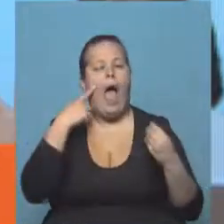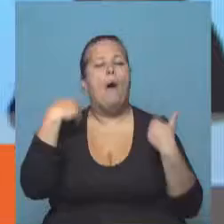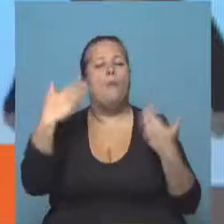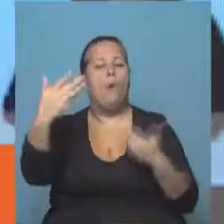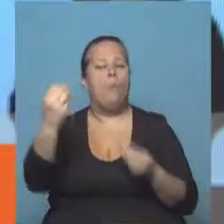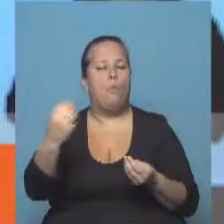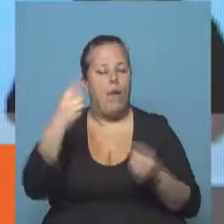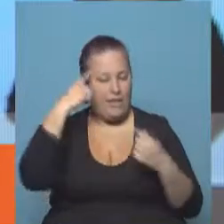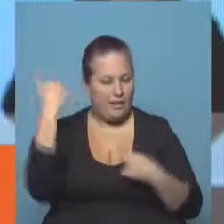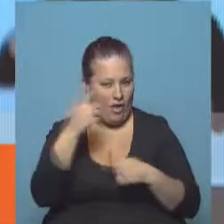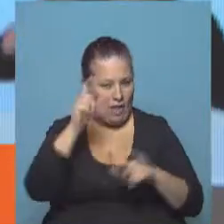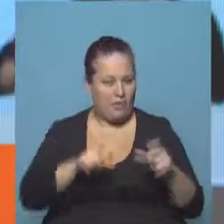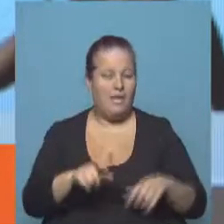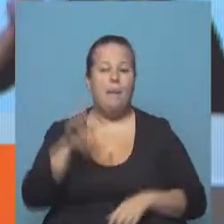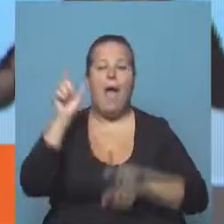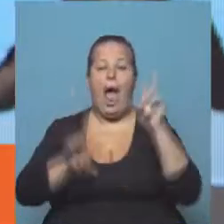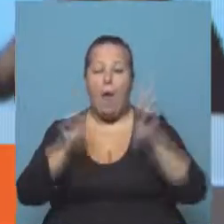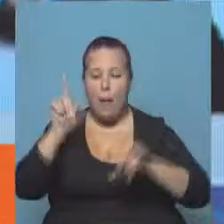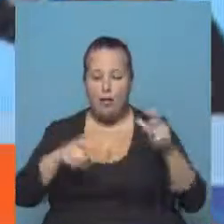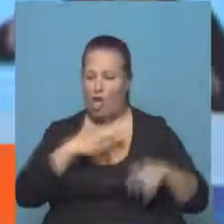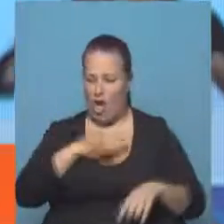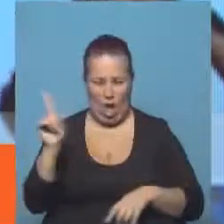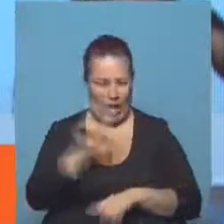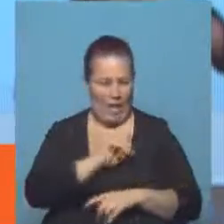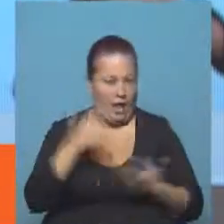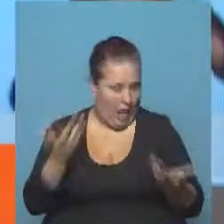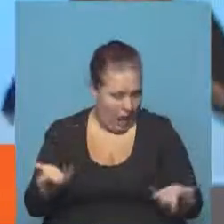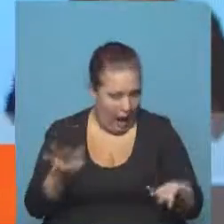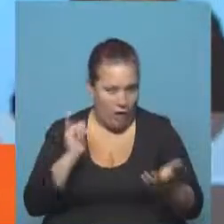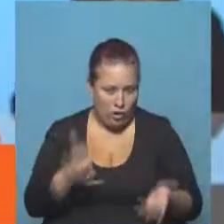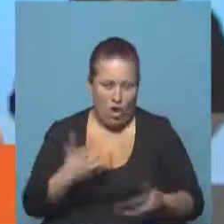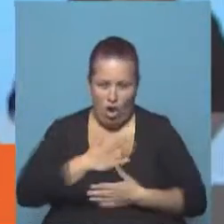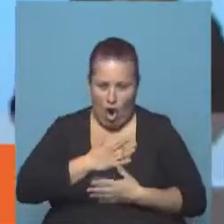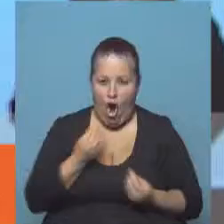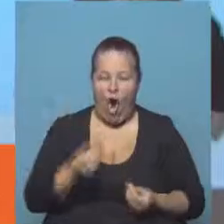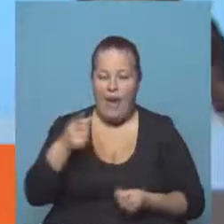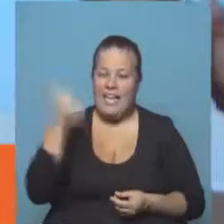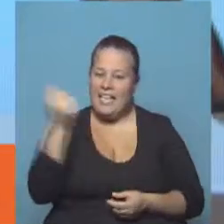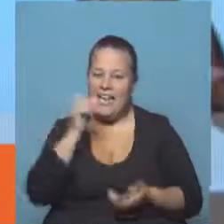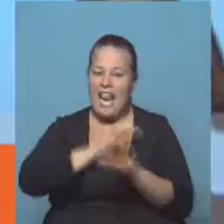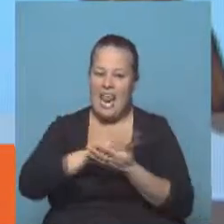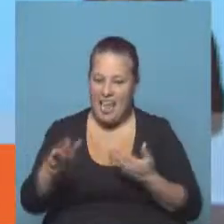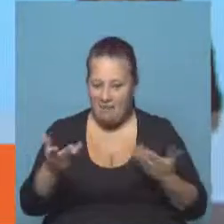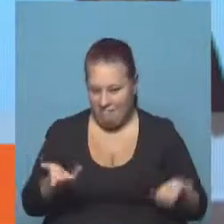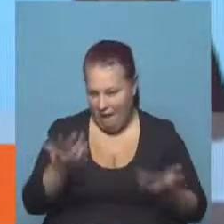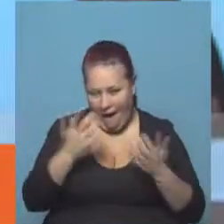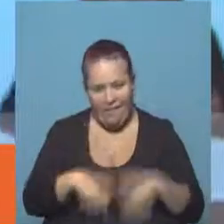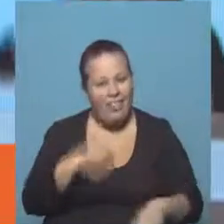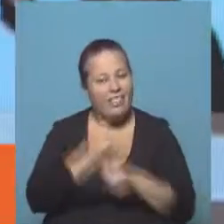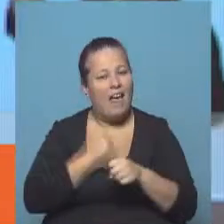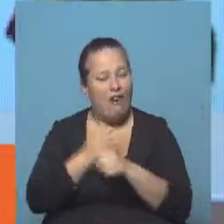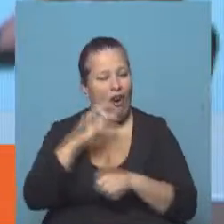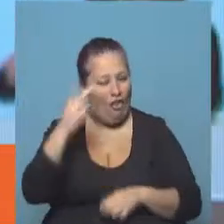puede llegar la conciencia crítica. Pero hay gente que no la quiere nada. Por supuesto, ¿cómo se va a querer a quien busca transparencia? Da trabajo.